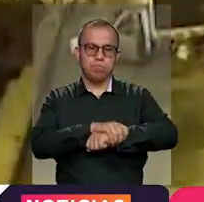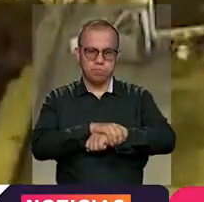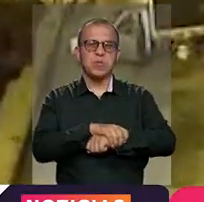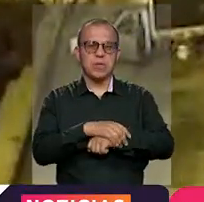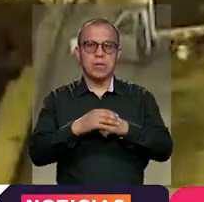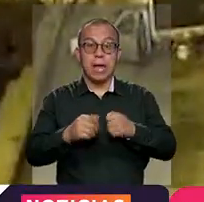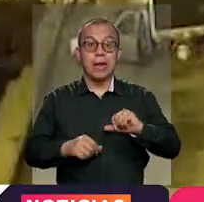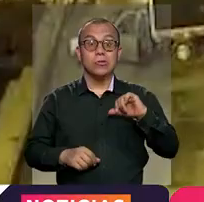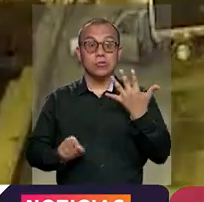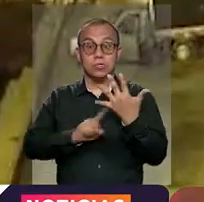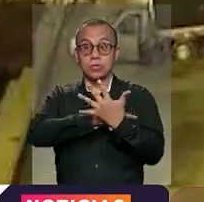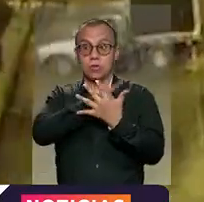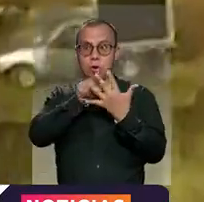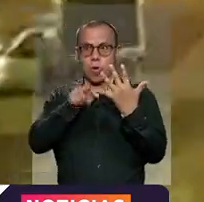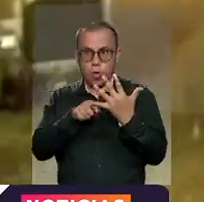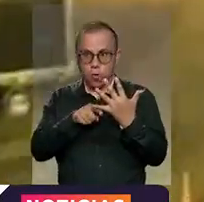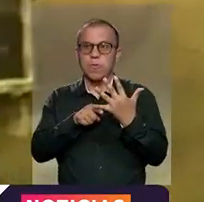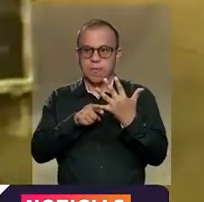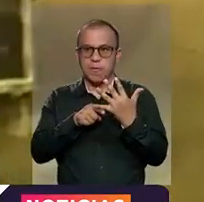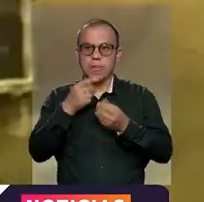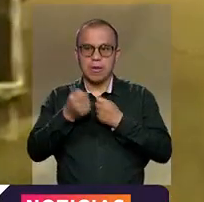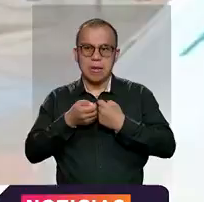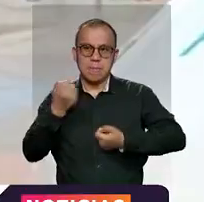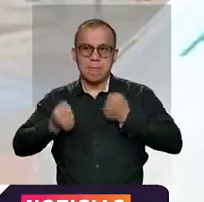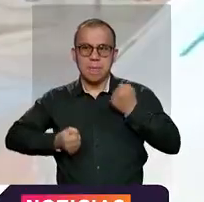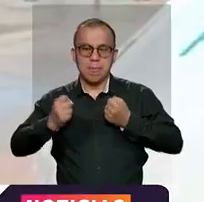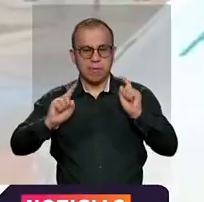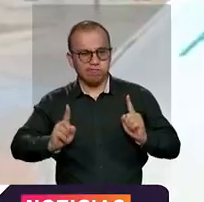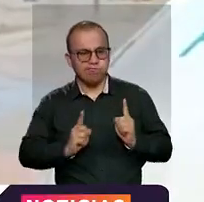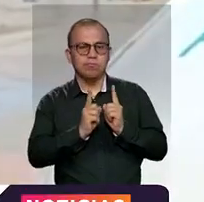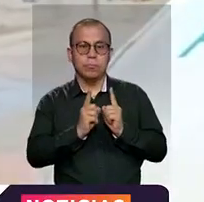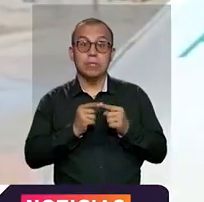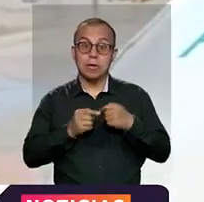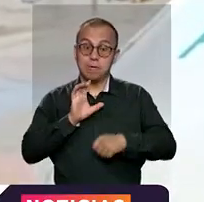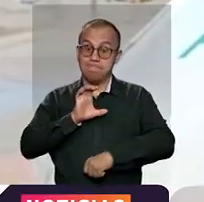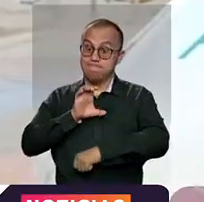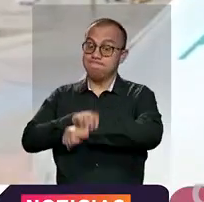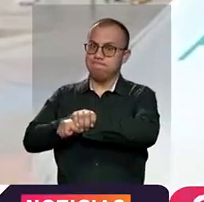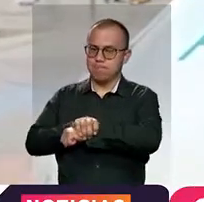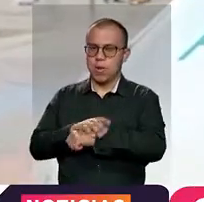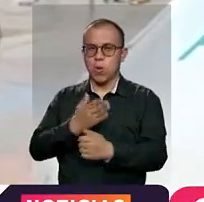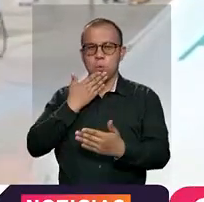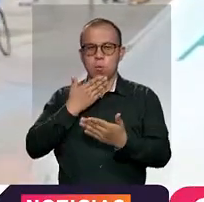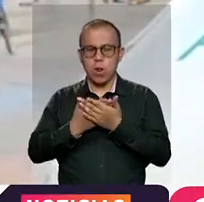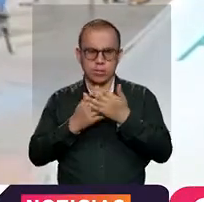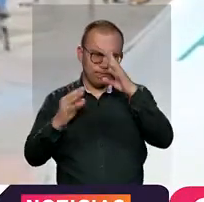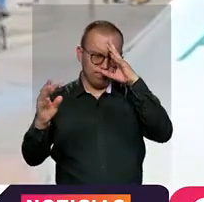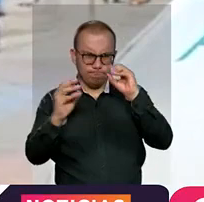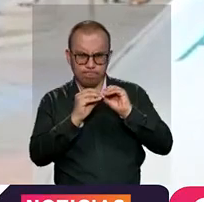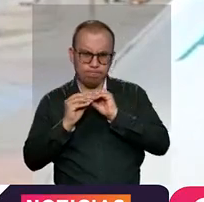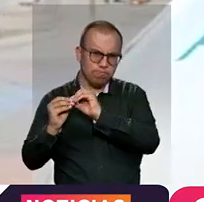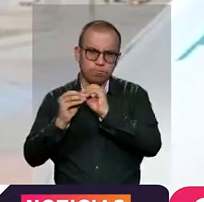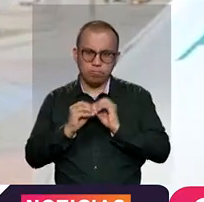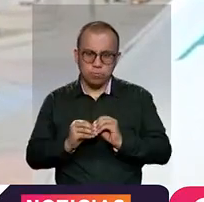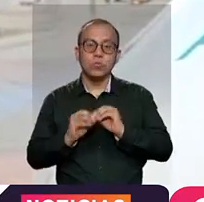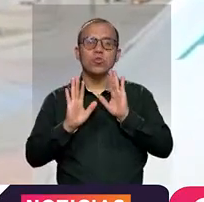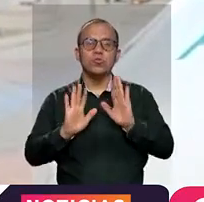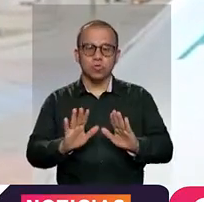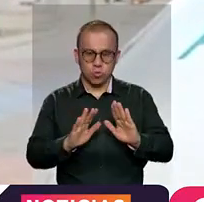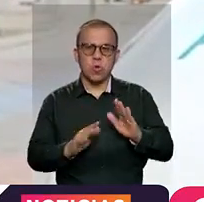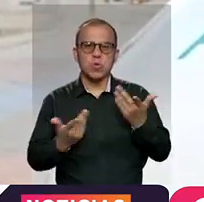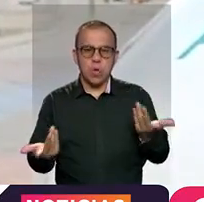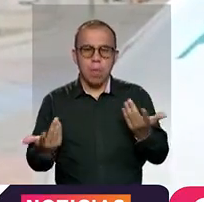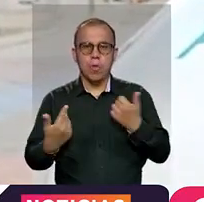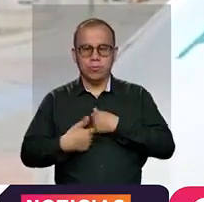a los 5 uniformados que intentaban esposarlo. Esa persona fue capturada gracias a la coordinación también de la Policía del Tolima y